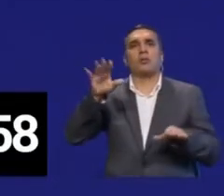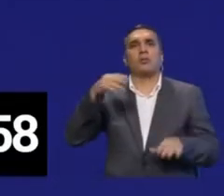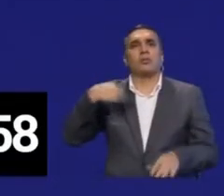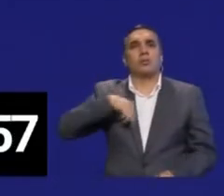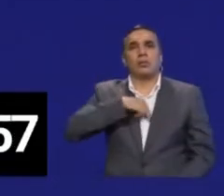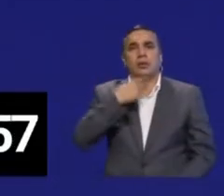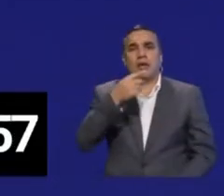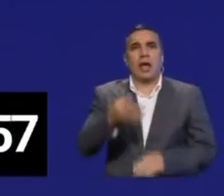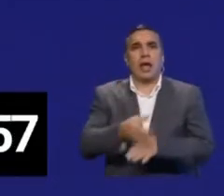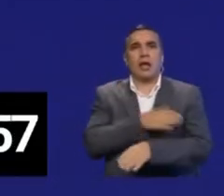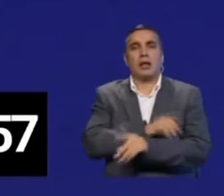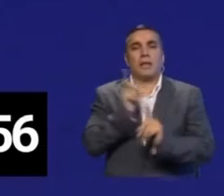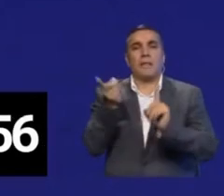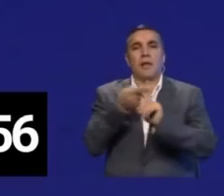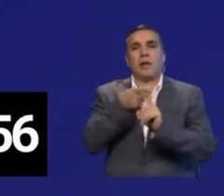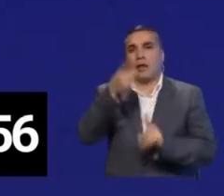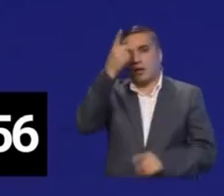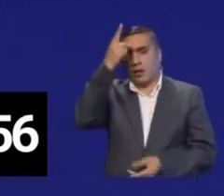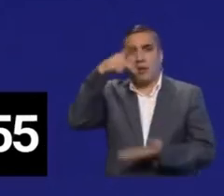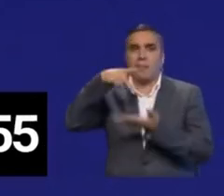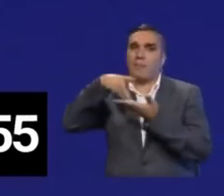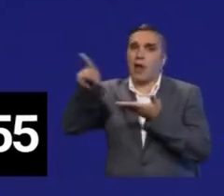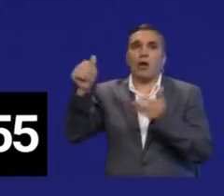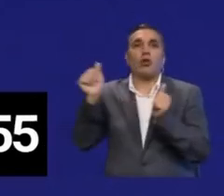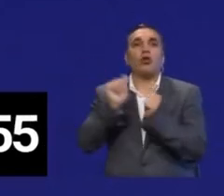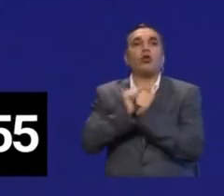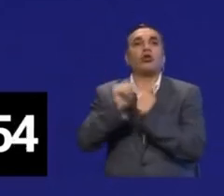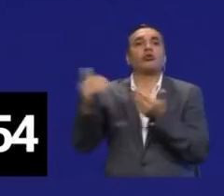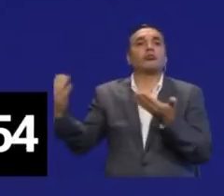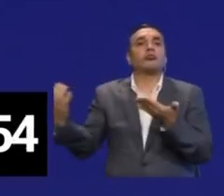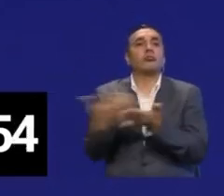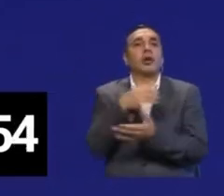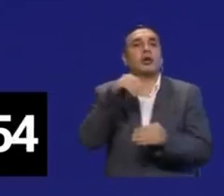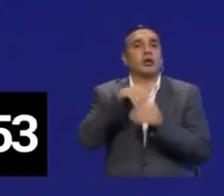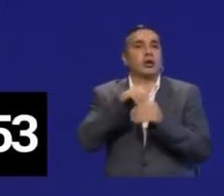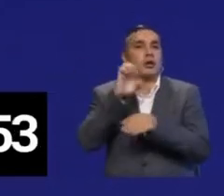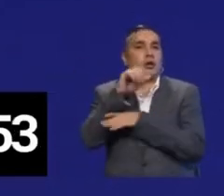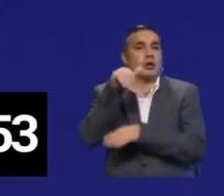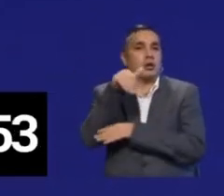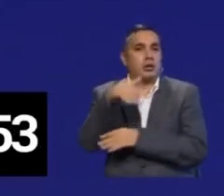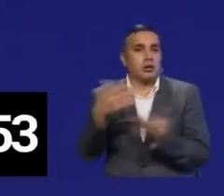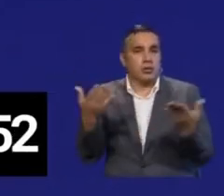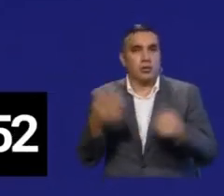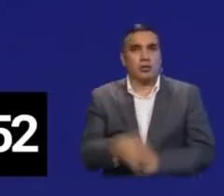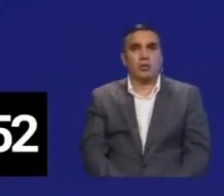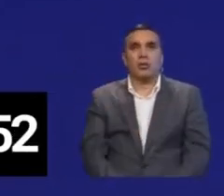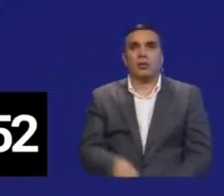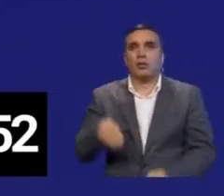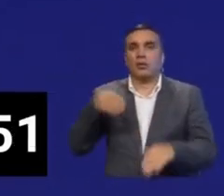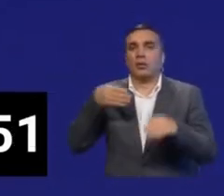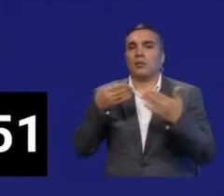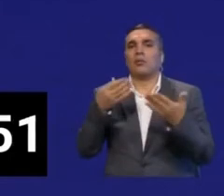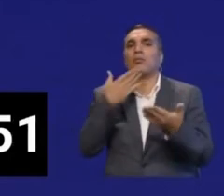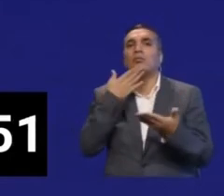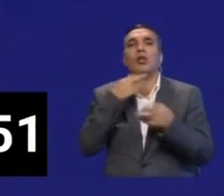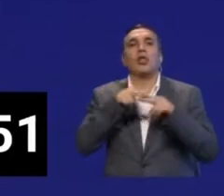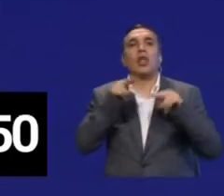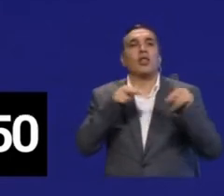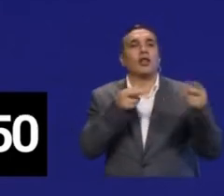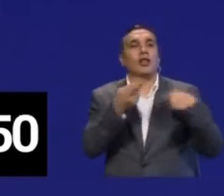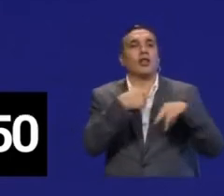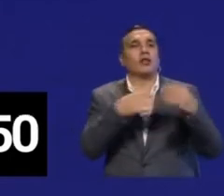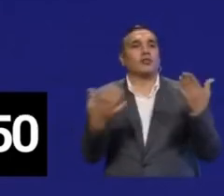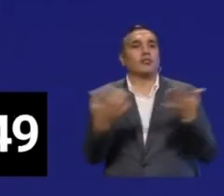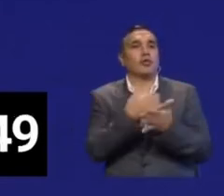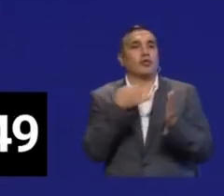antes, creemos. Primero, la deuda se paga con los ingresos que se generan en el país. La fuente de esos ingresos está en nuestros recursos naturales, en la